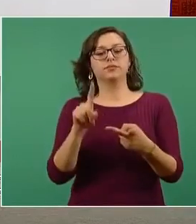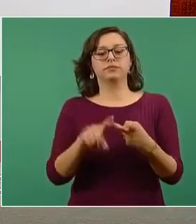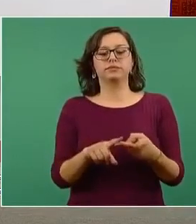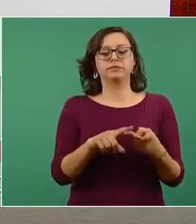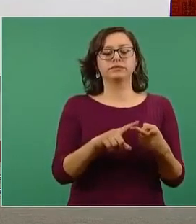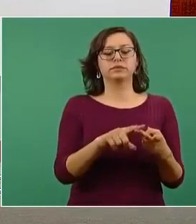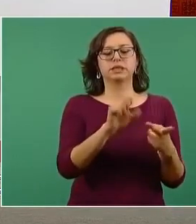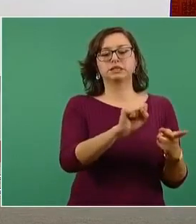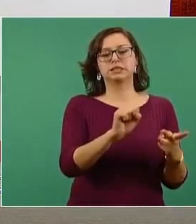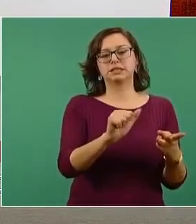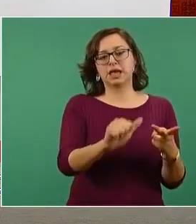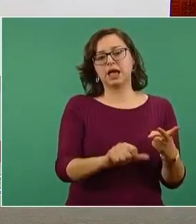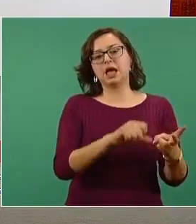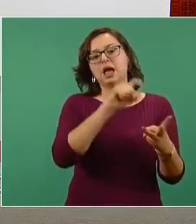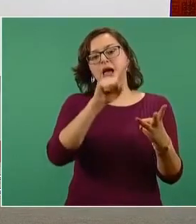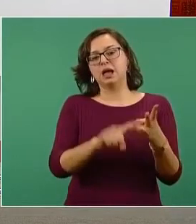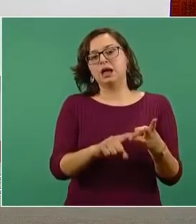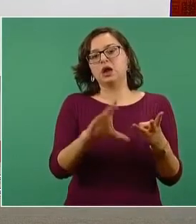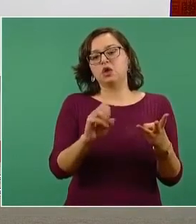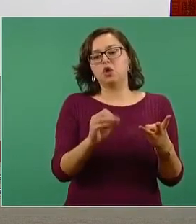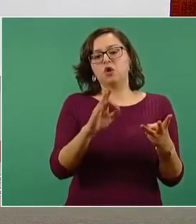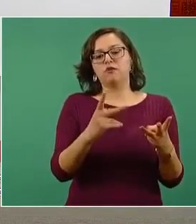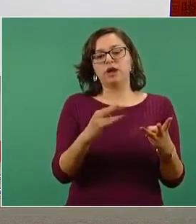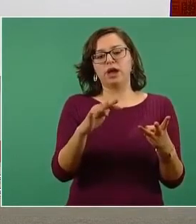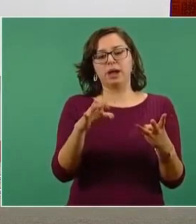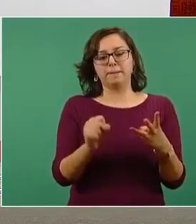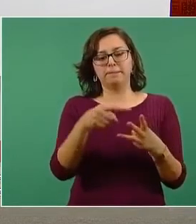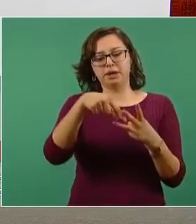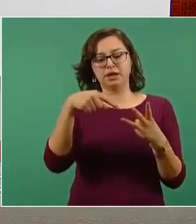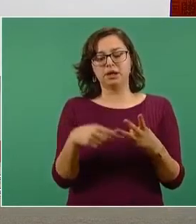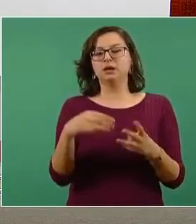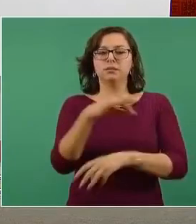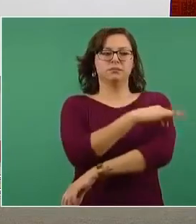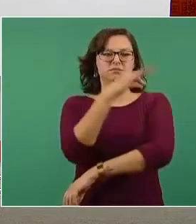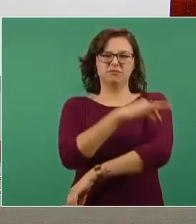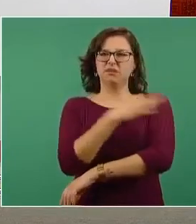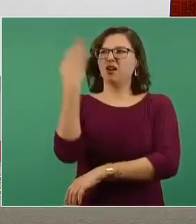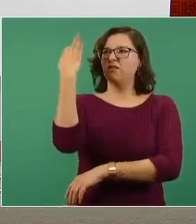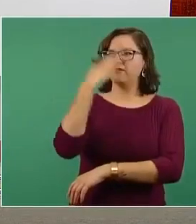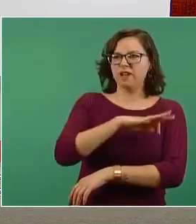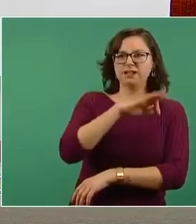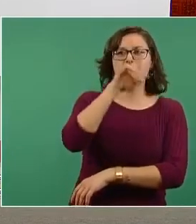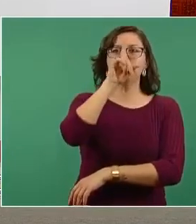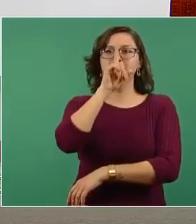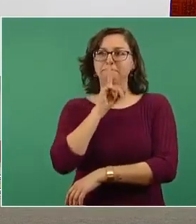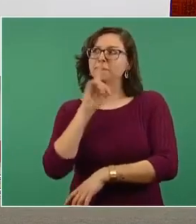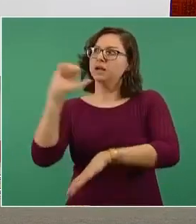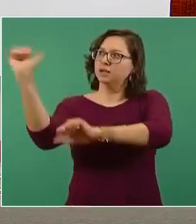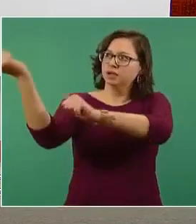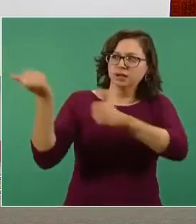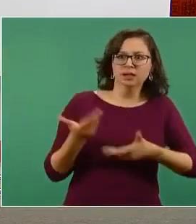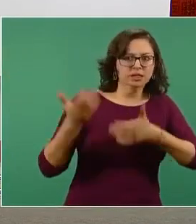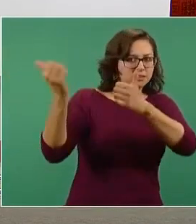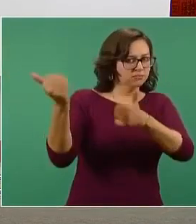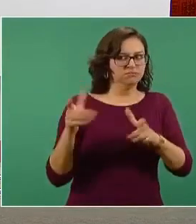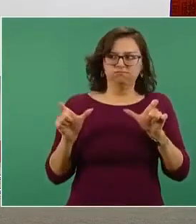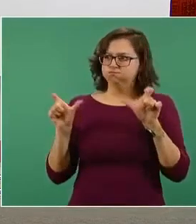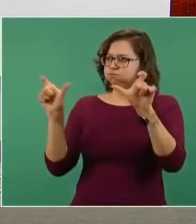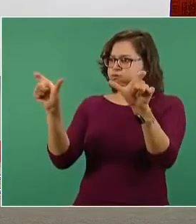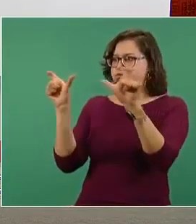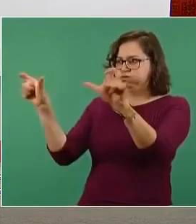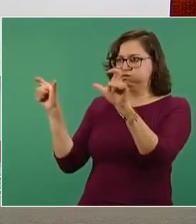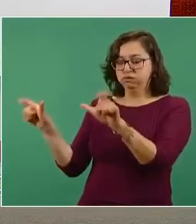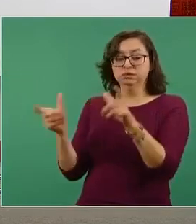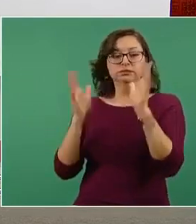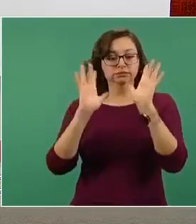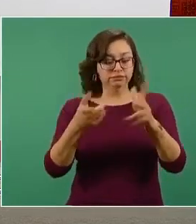COFEPRIS para evitar la proliferación y la entrada al país de vacunas falsas? Se viene trabajando esto ya con el gobierno. No